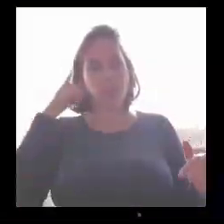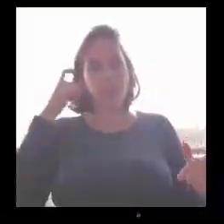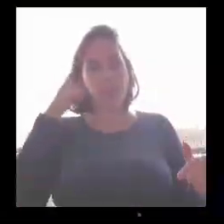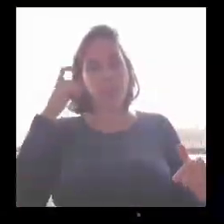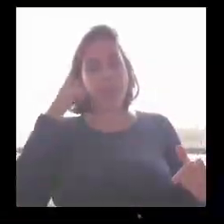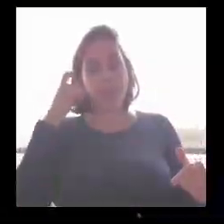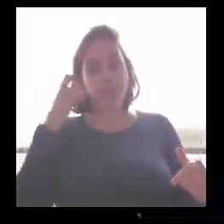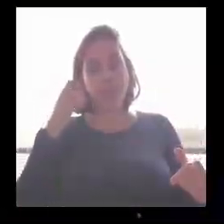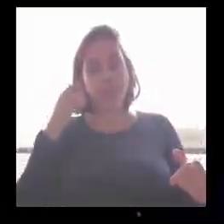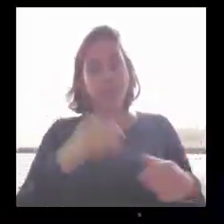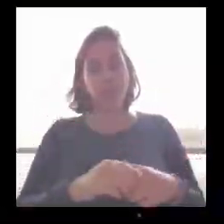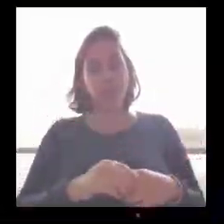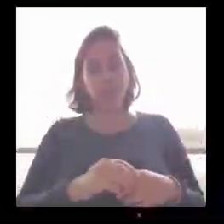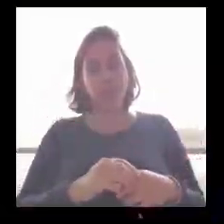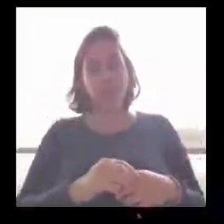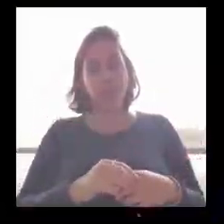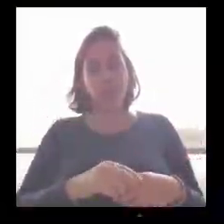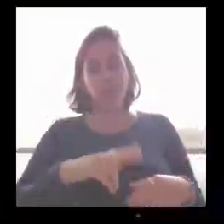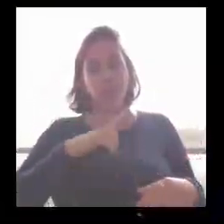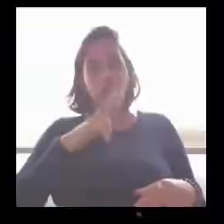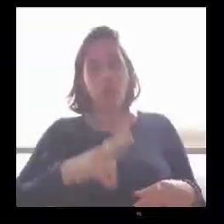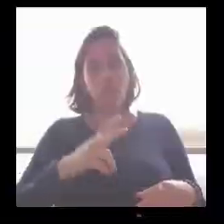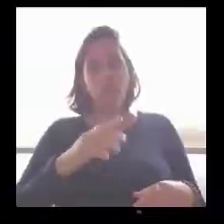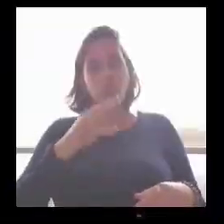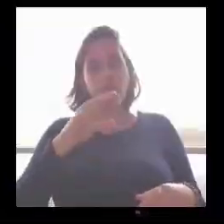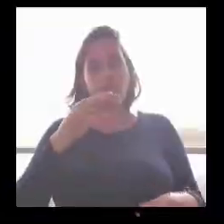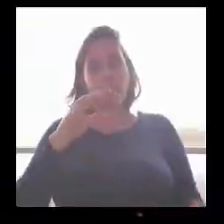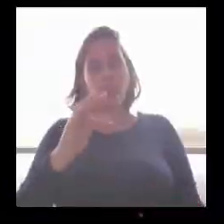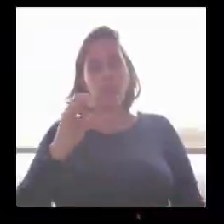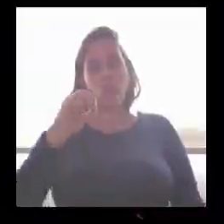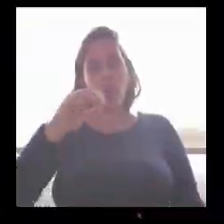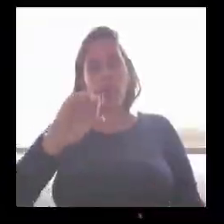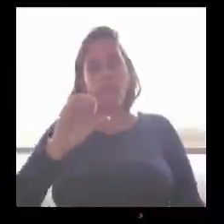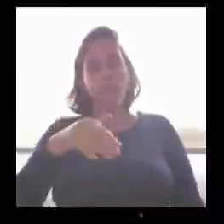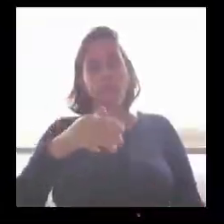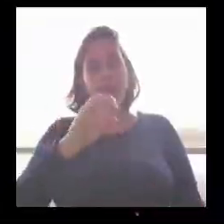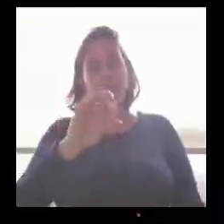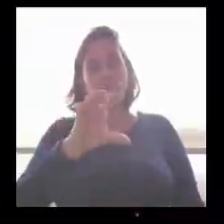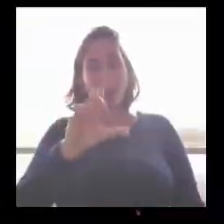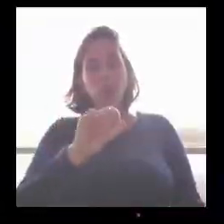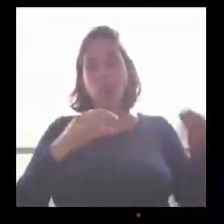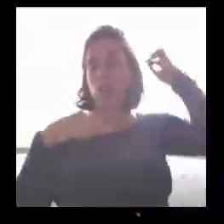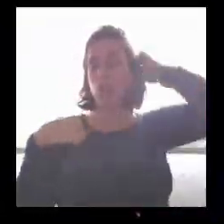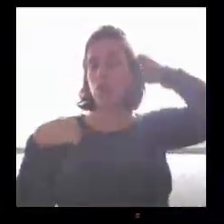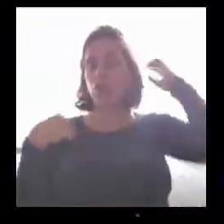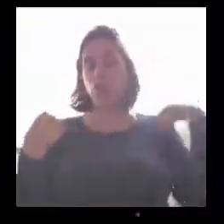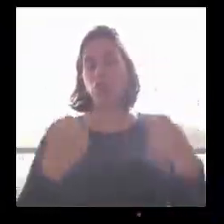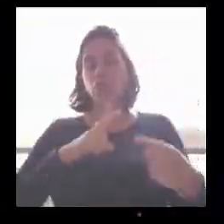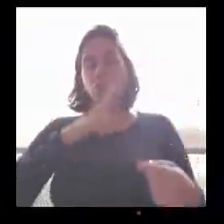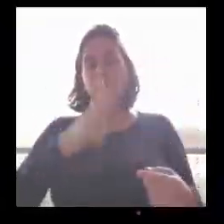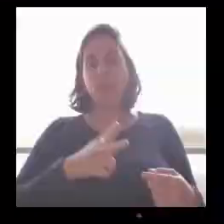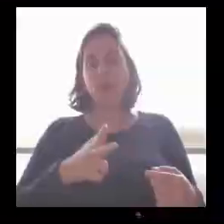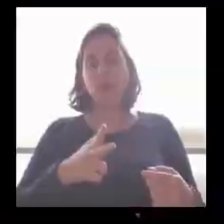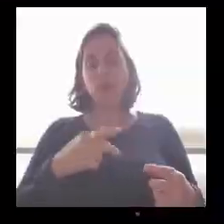con chimpancés y con humanos, Michael Tomasello, los humanos hemos evolucionado gracias